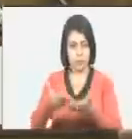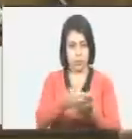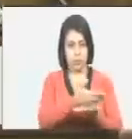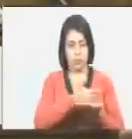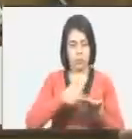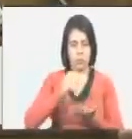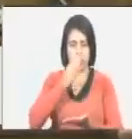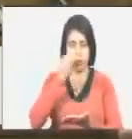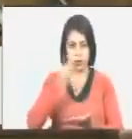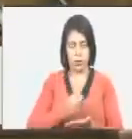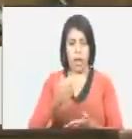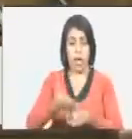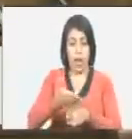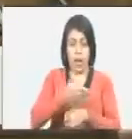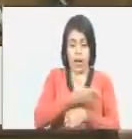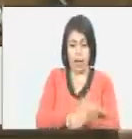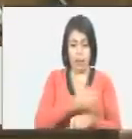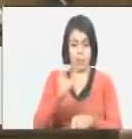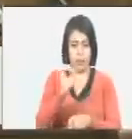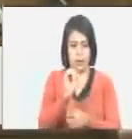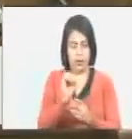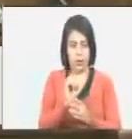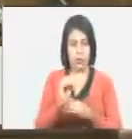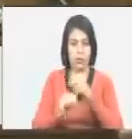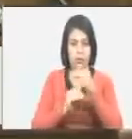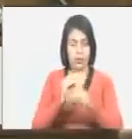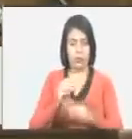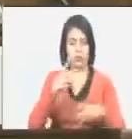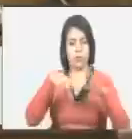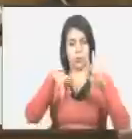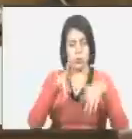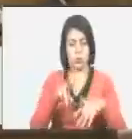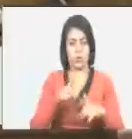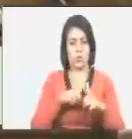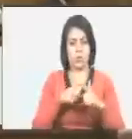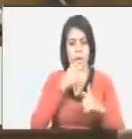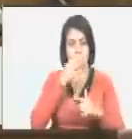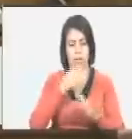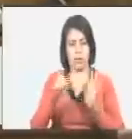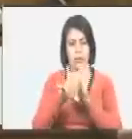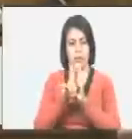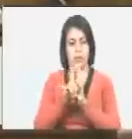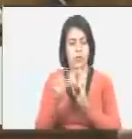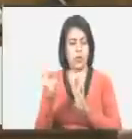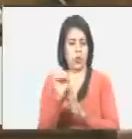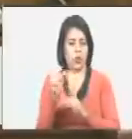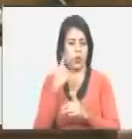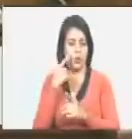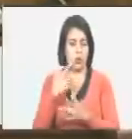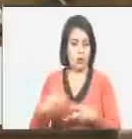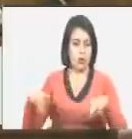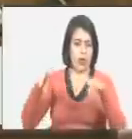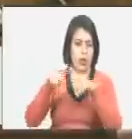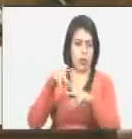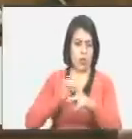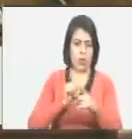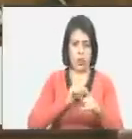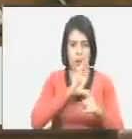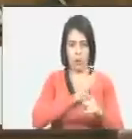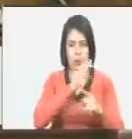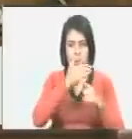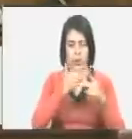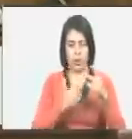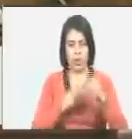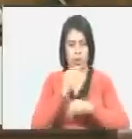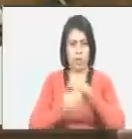incautación, aseguramiento preventivo o decomiso. 12. De origen lícito, cuyo valor sea equivalente a cualquiera de los bienes